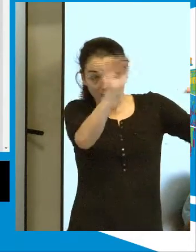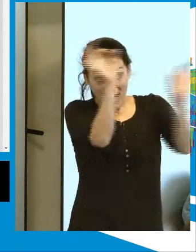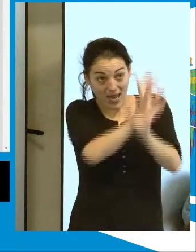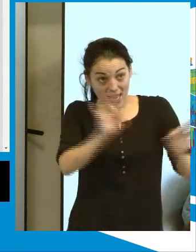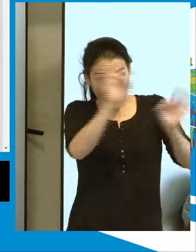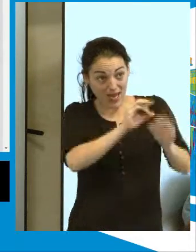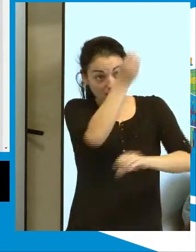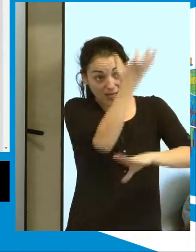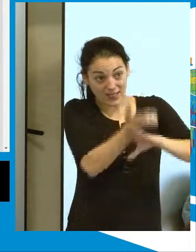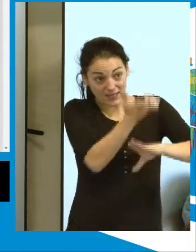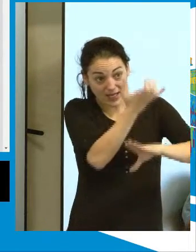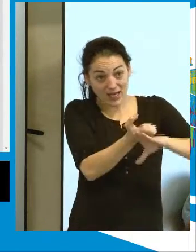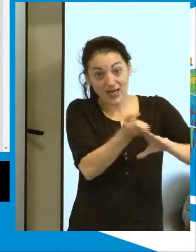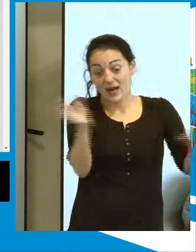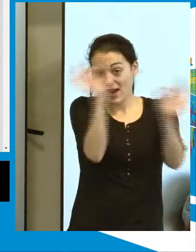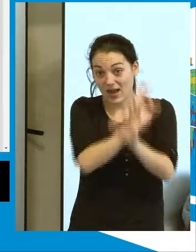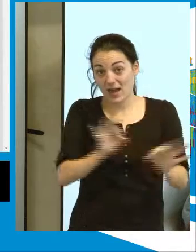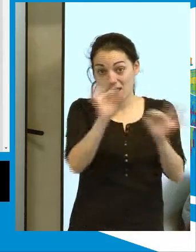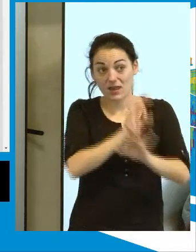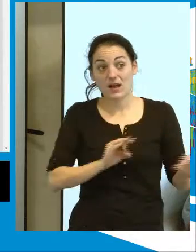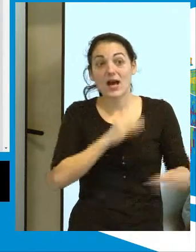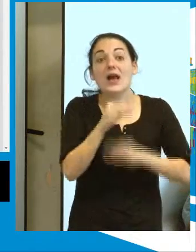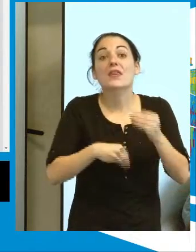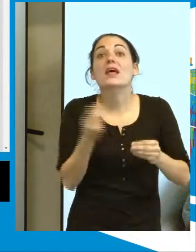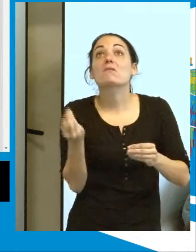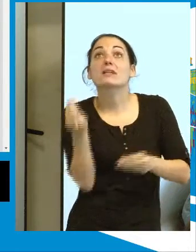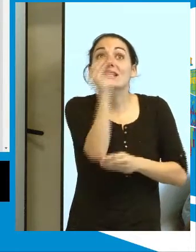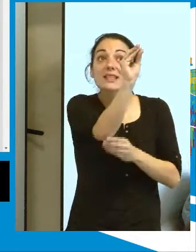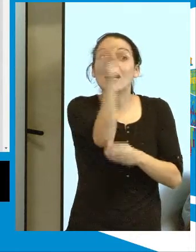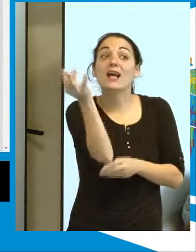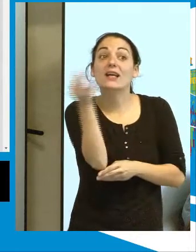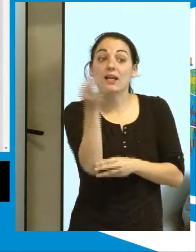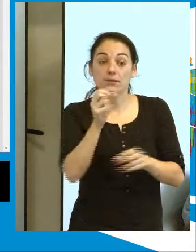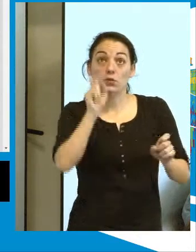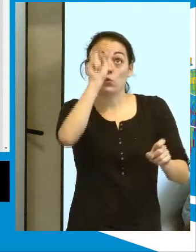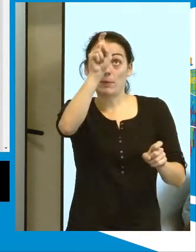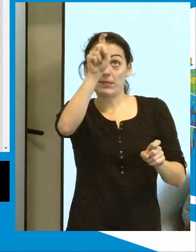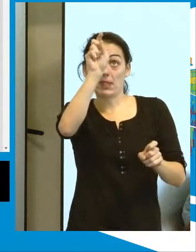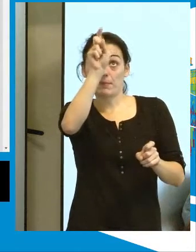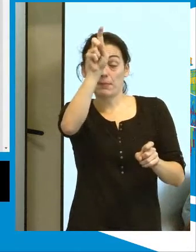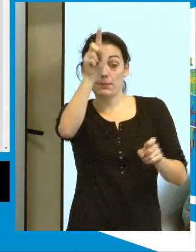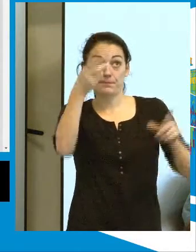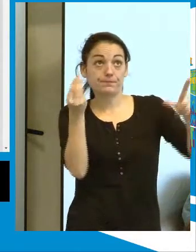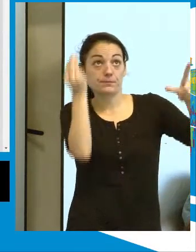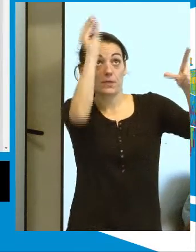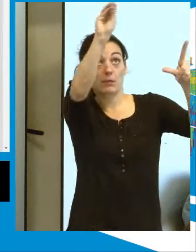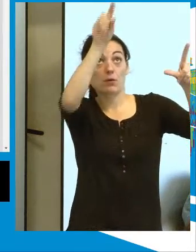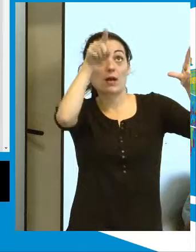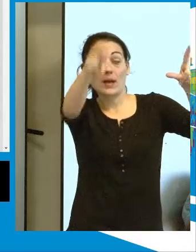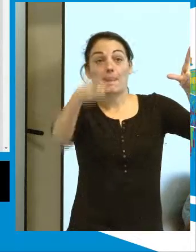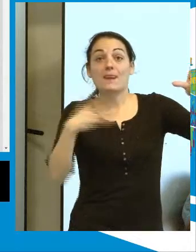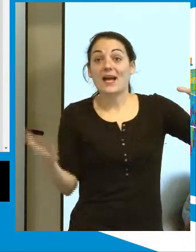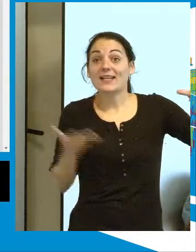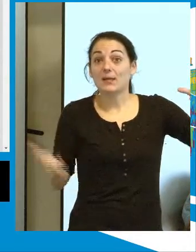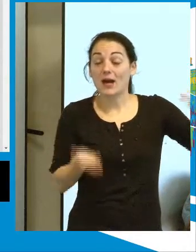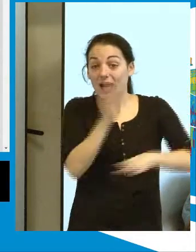instalar nada. De alguna manera, lo único que ha tenido que insertar es una pestaña, en este caso, que veis aquí que pone activar accesibilidad,